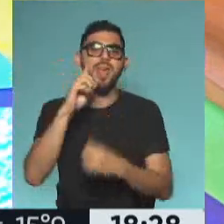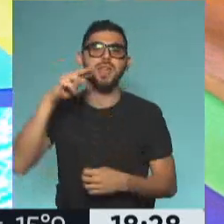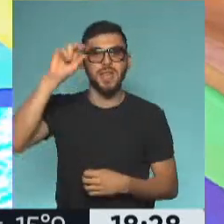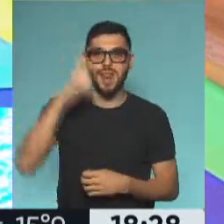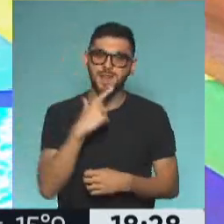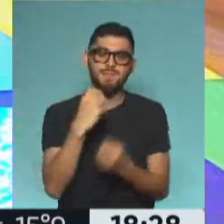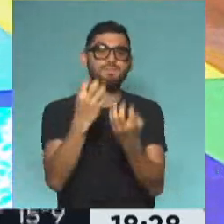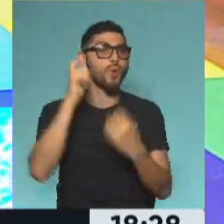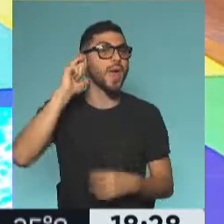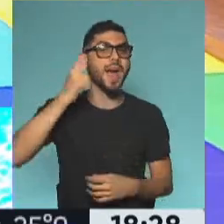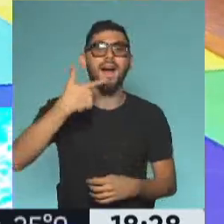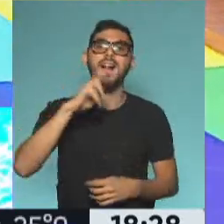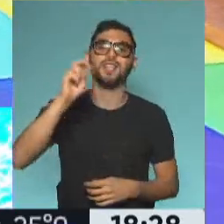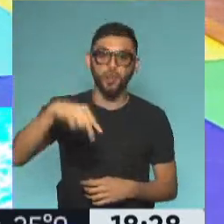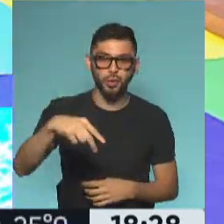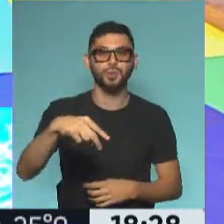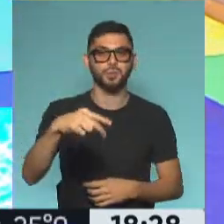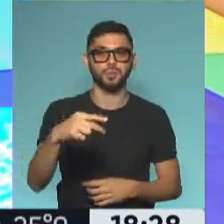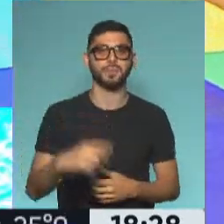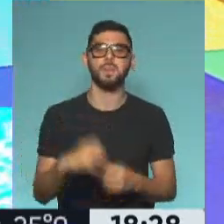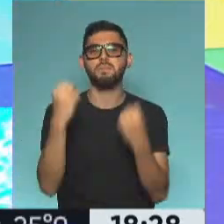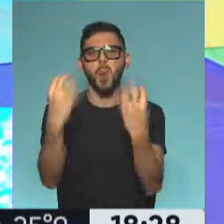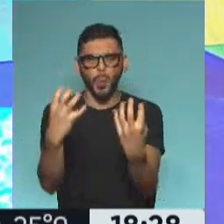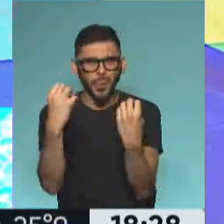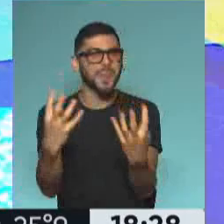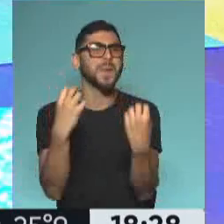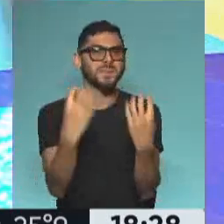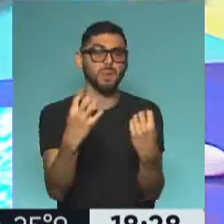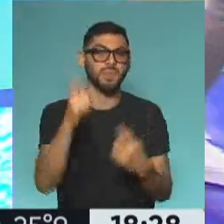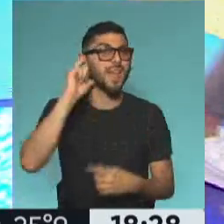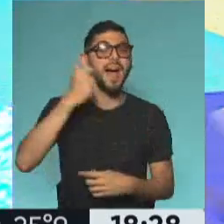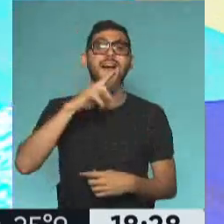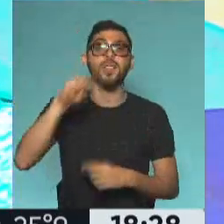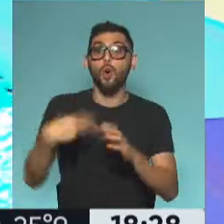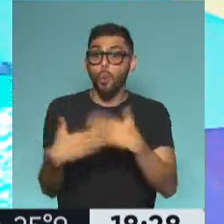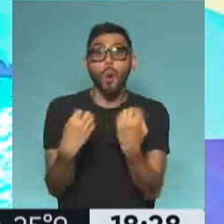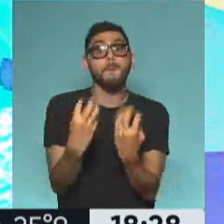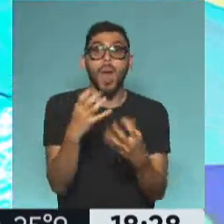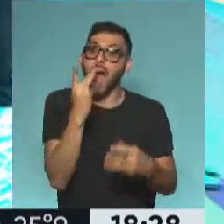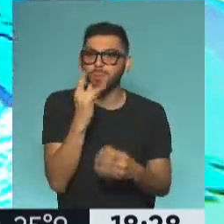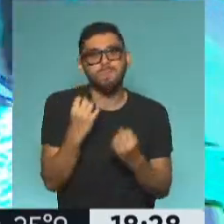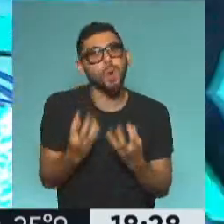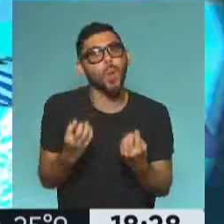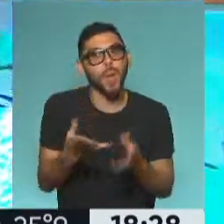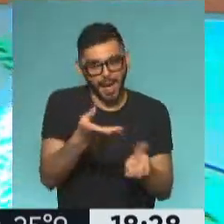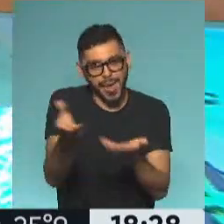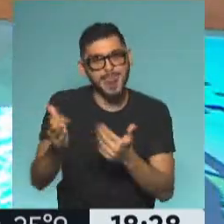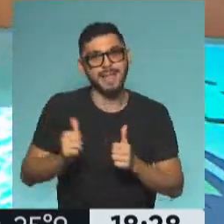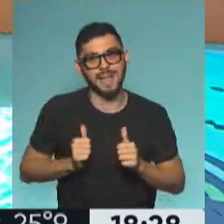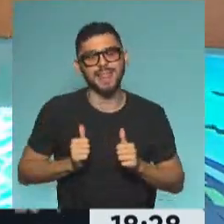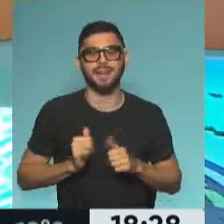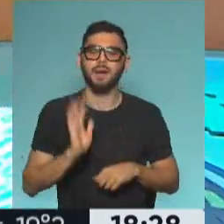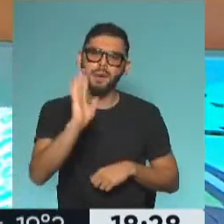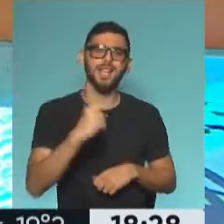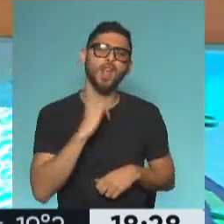Por supuesto, por supuesto. Muy bien. No, Gastoncito, jugaron muy bien los azules. Siéntese. Bien, Gastoncito. ¿Qué